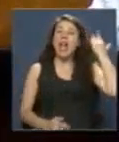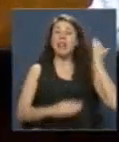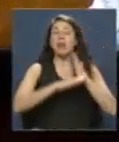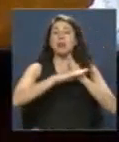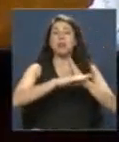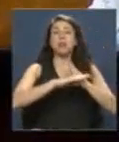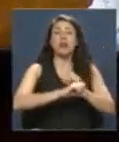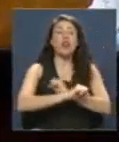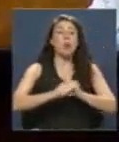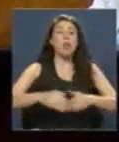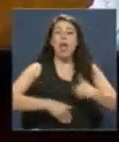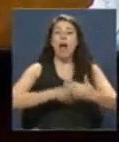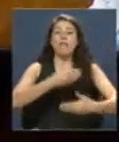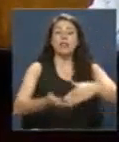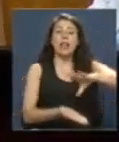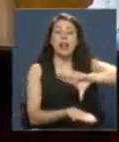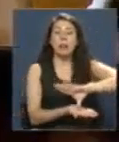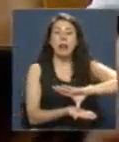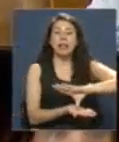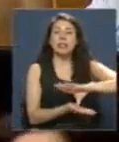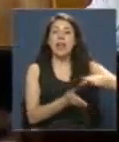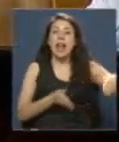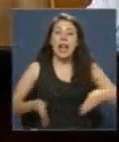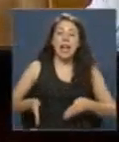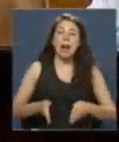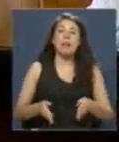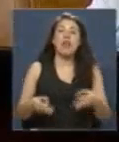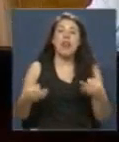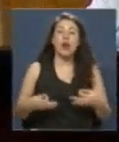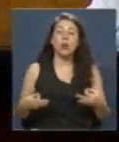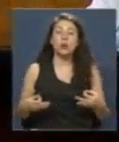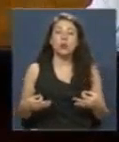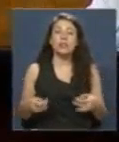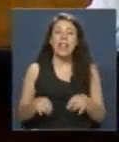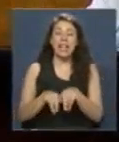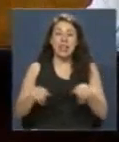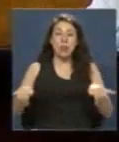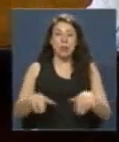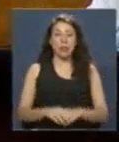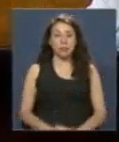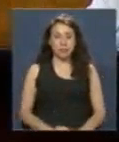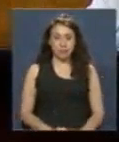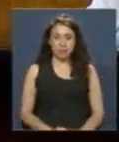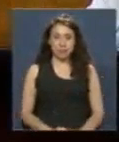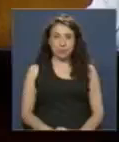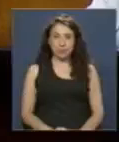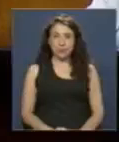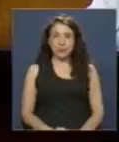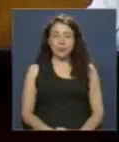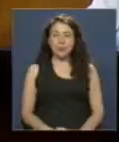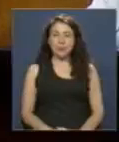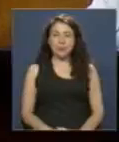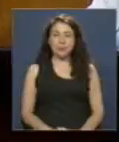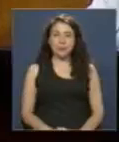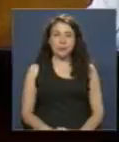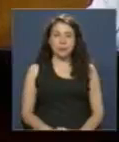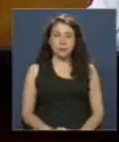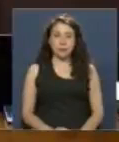hacer avanzar este país en la senda de la justicia y de la igualdad! He dicho, presidente.